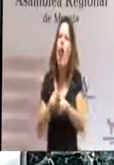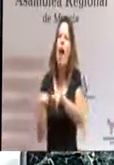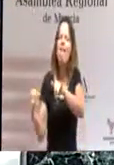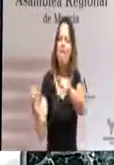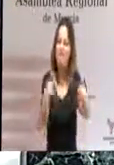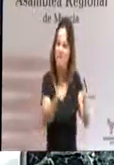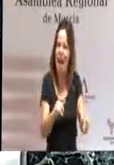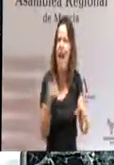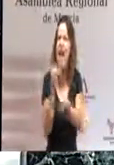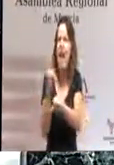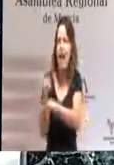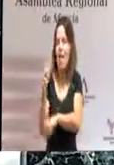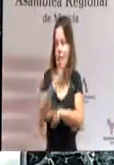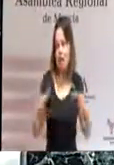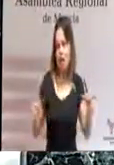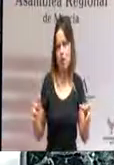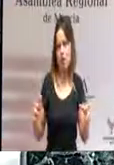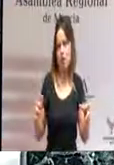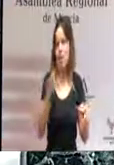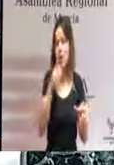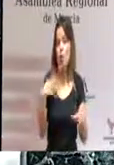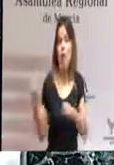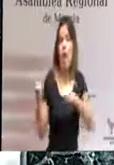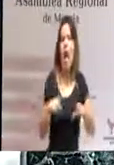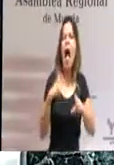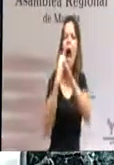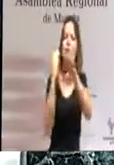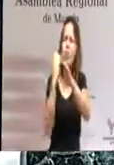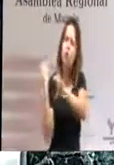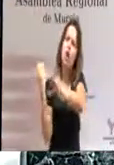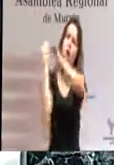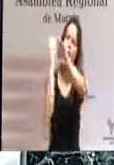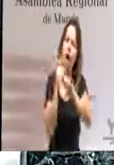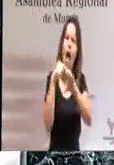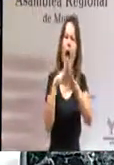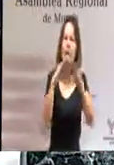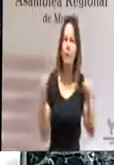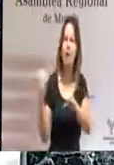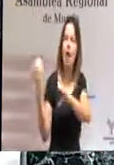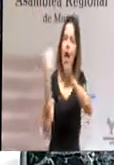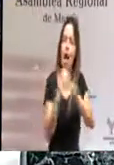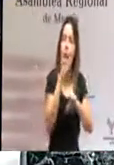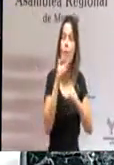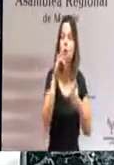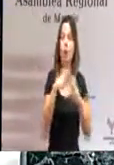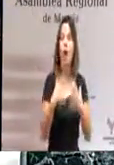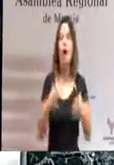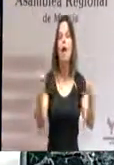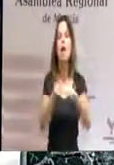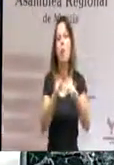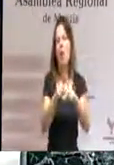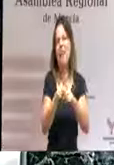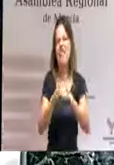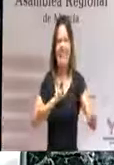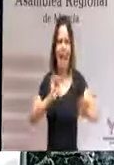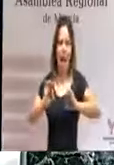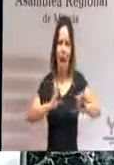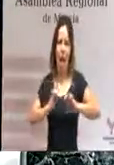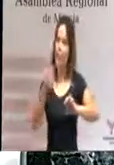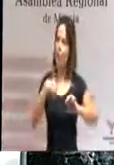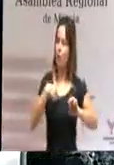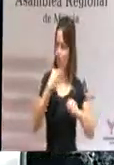y engañando a las personas, trayendo autobuses a esta asamblea para hacer en la tribuna una pantomima y quedar muy